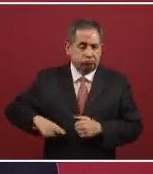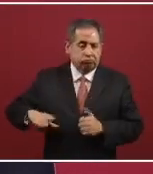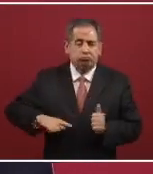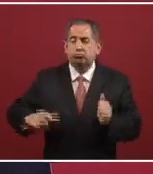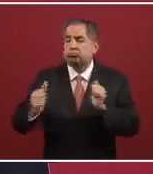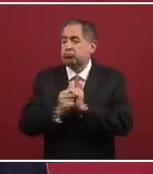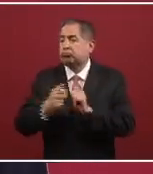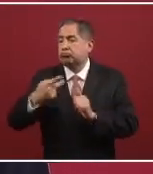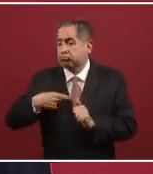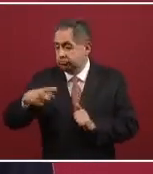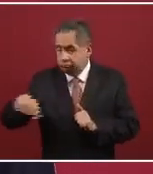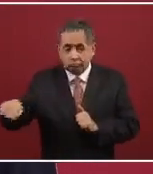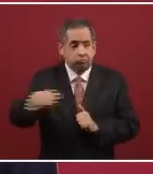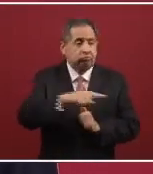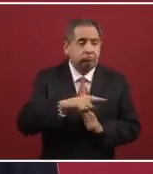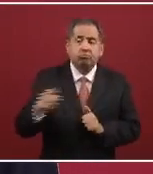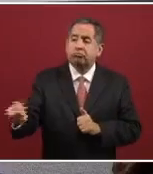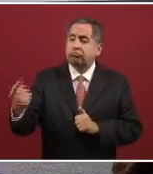pueblo y con el pueblo.